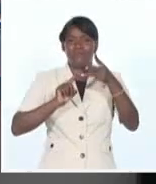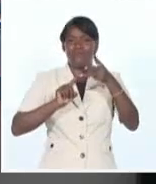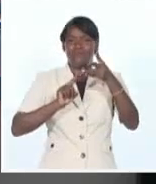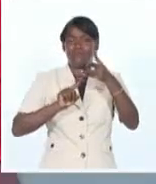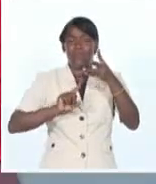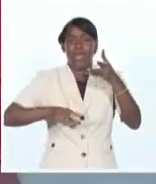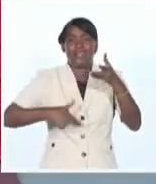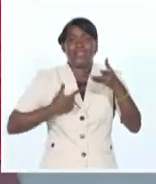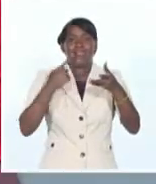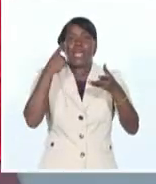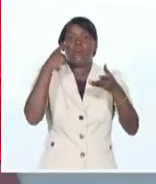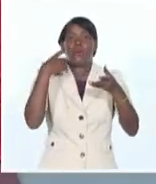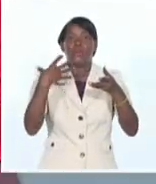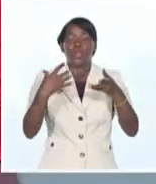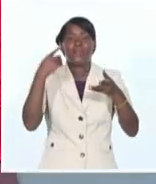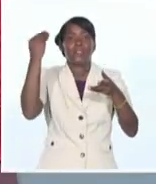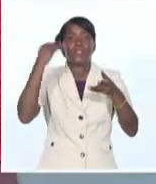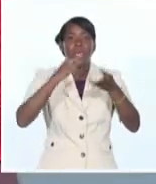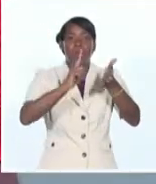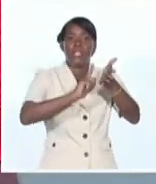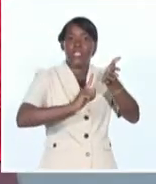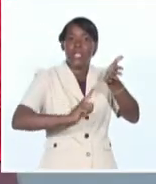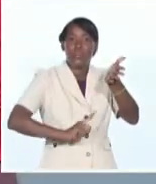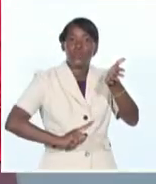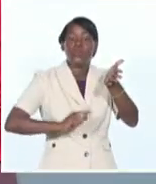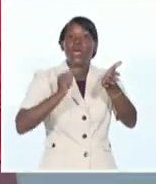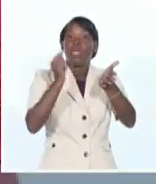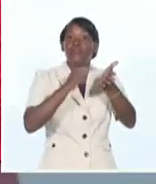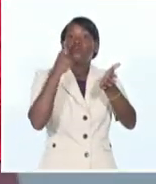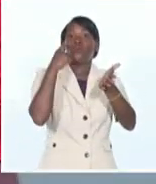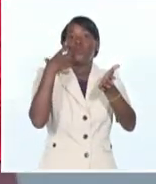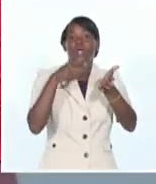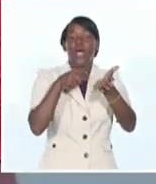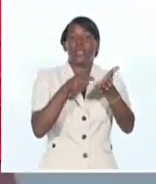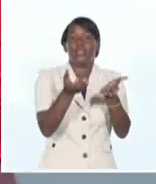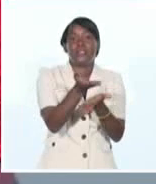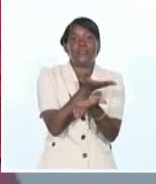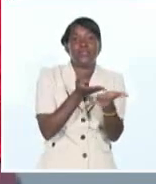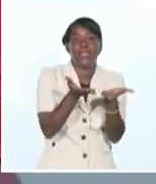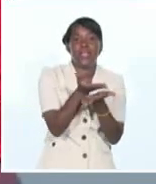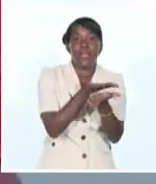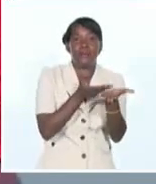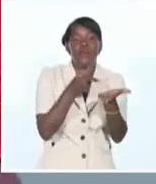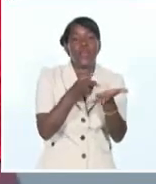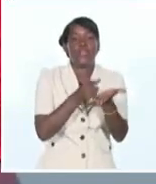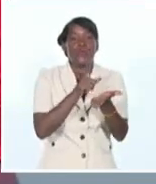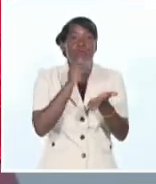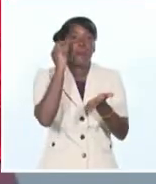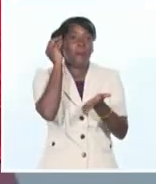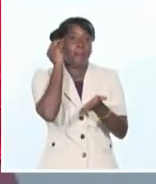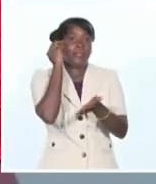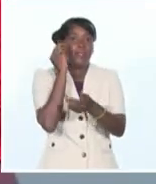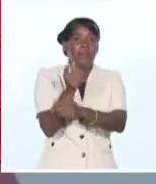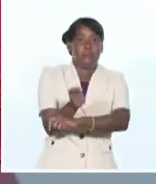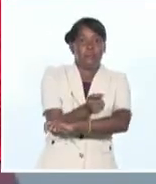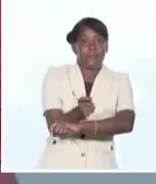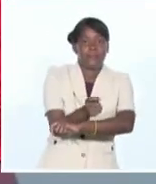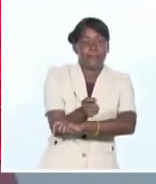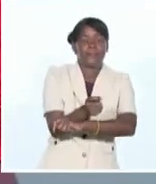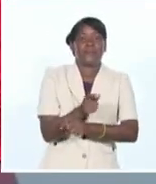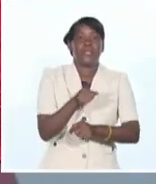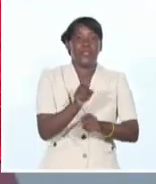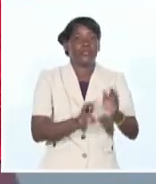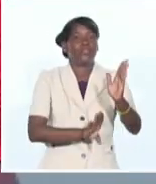importantes en lecturas. Todo fue un espacio maravilloso de confluencia entre la enseñanza, los artistas, los referentes culturales en